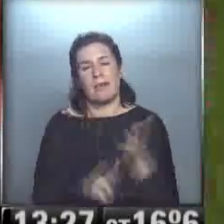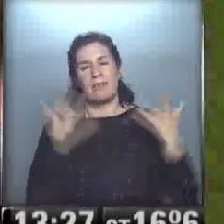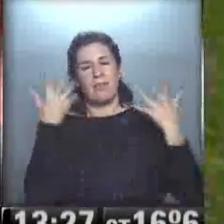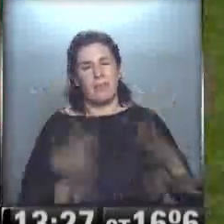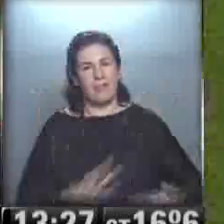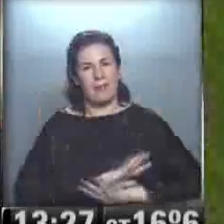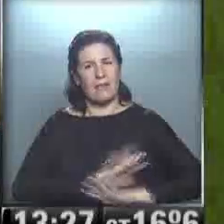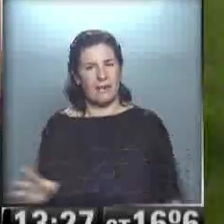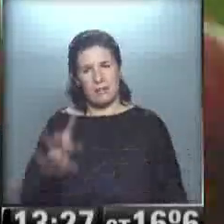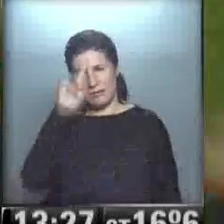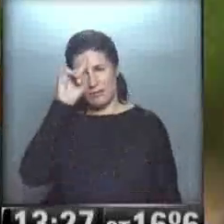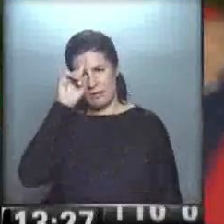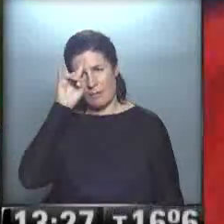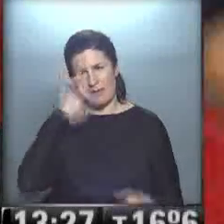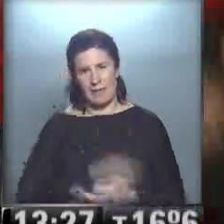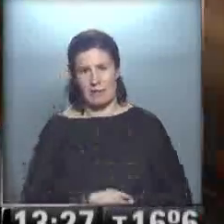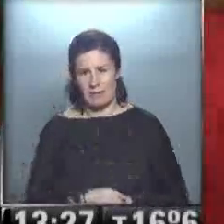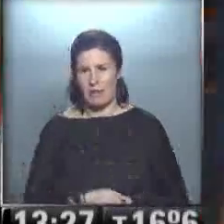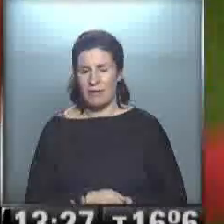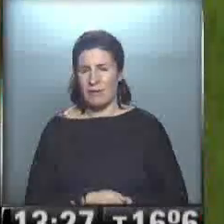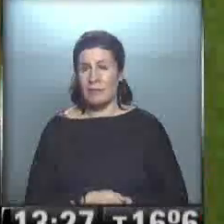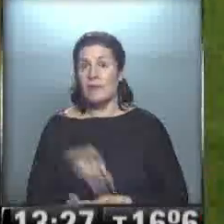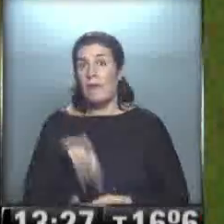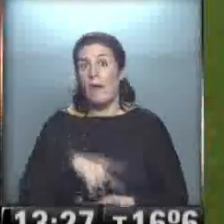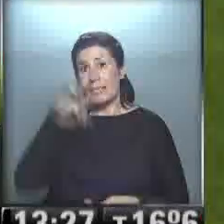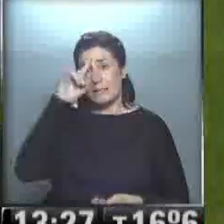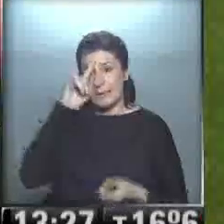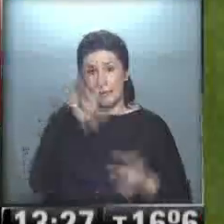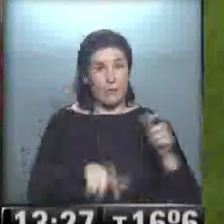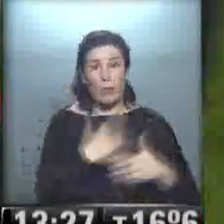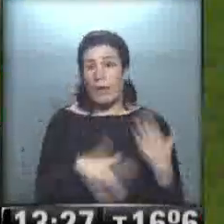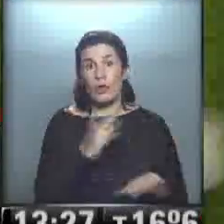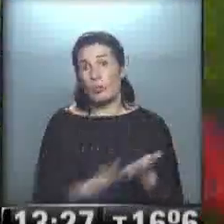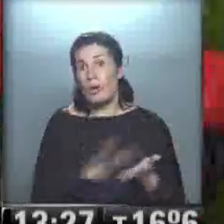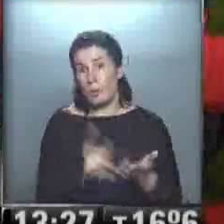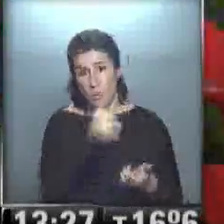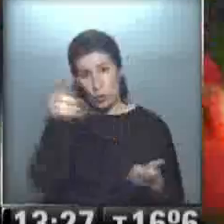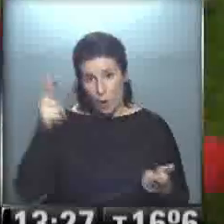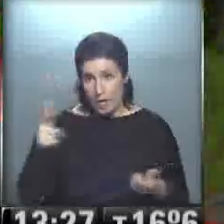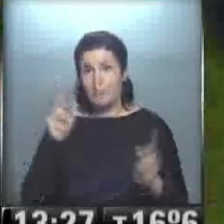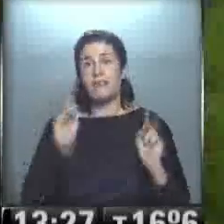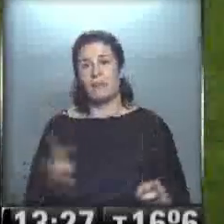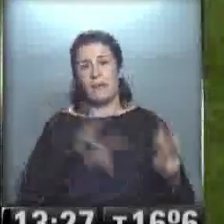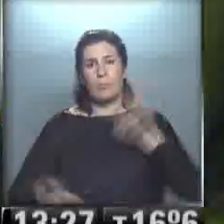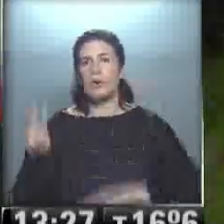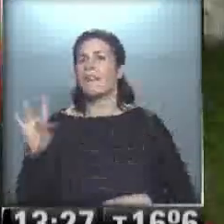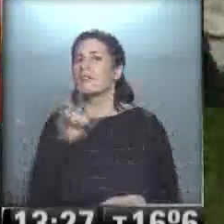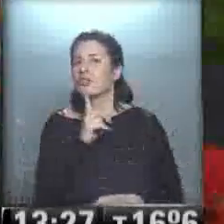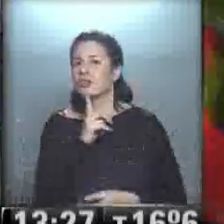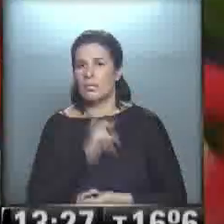dejar de lado la institución de Avellaneda, que ahora, sin refuerzos, también se tiene que poner a buscar un técnico.